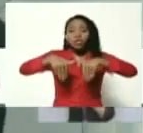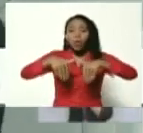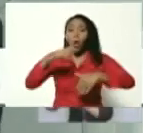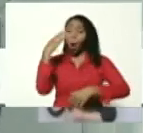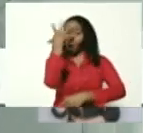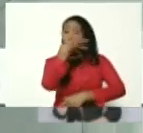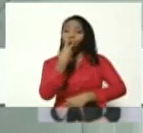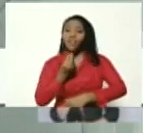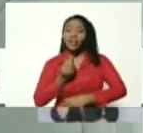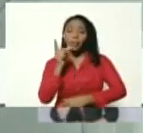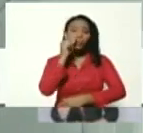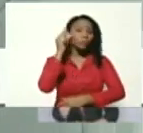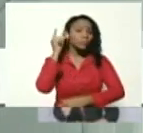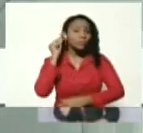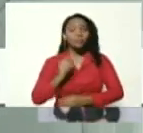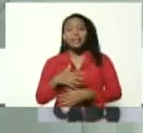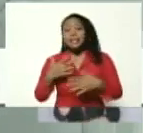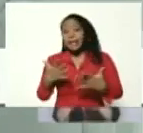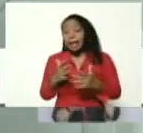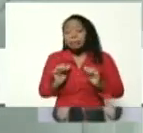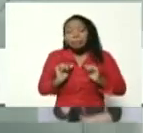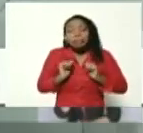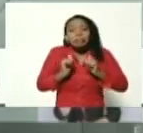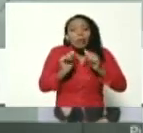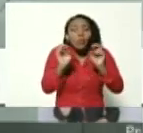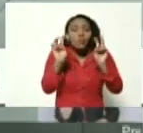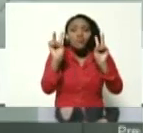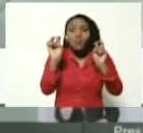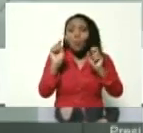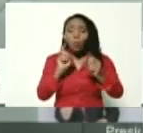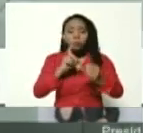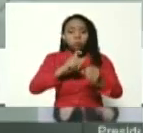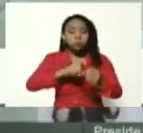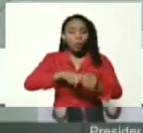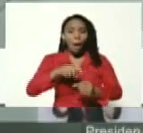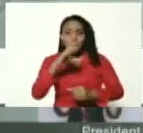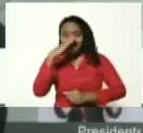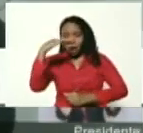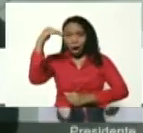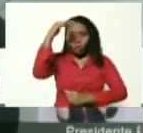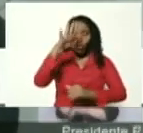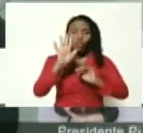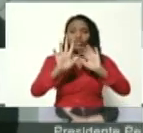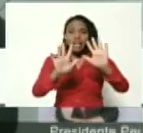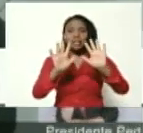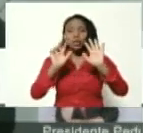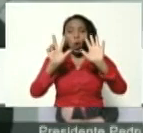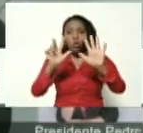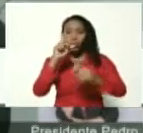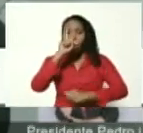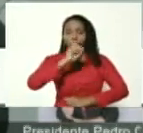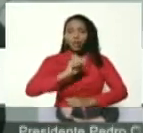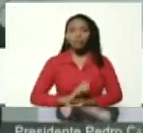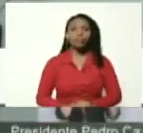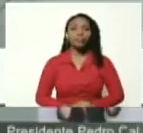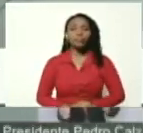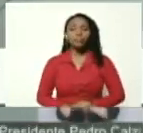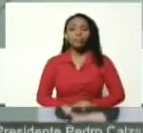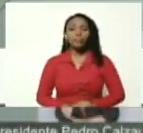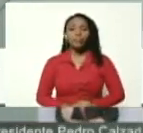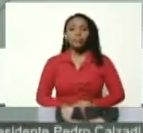jóvenes que apenas alcanzan la mayoría de edad o que van a alcanzar los 18 años, van a cumplir 18